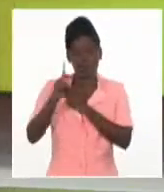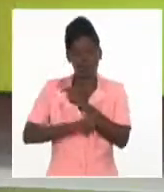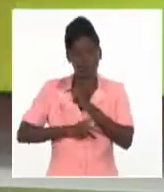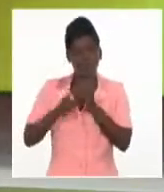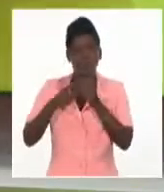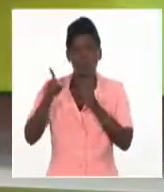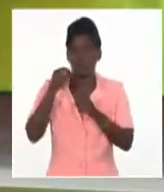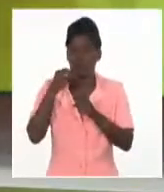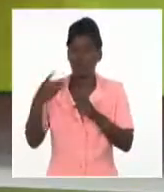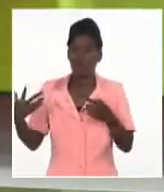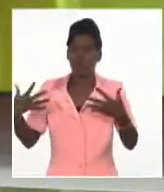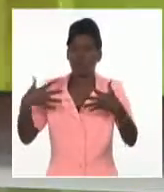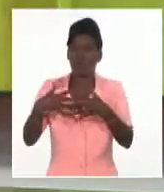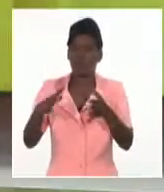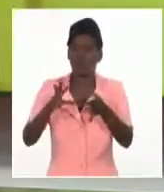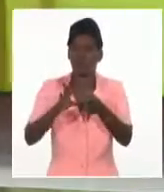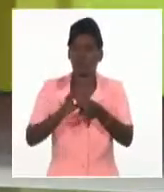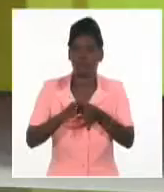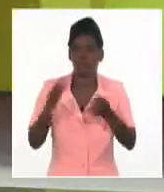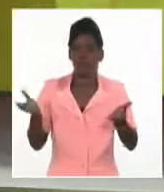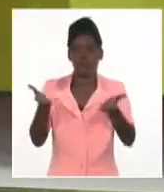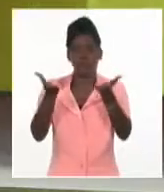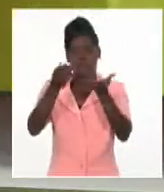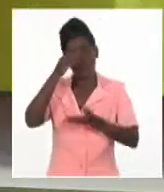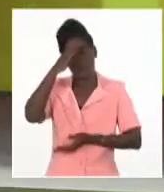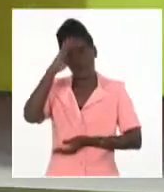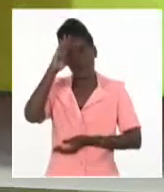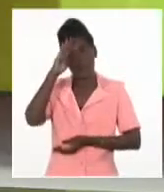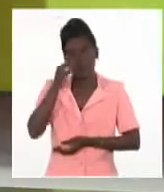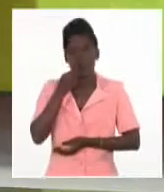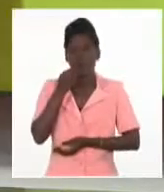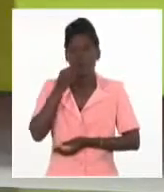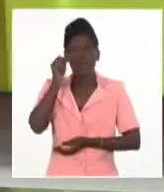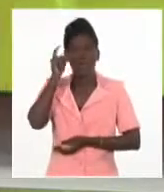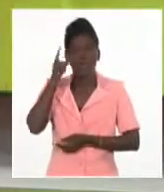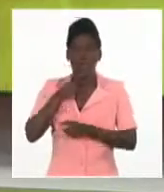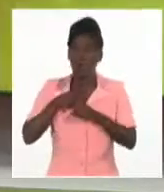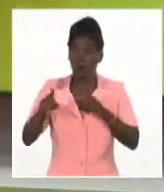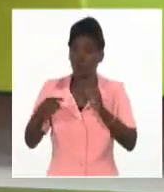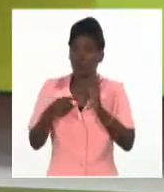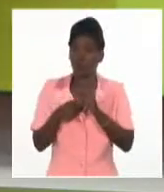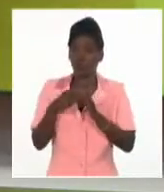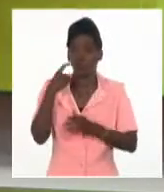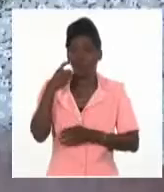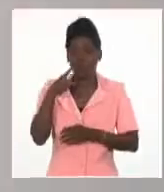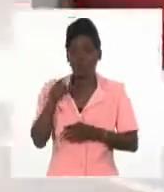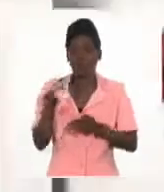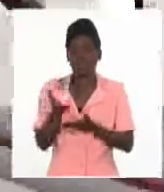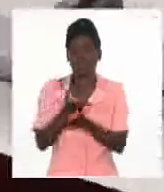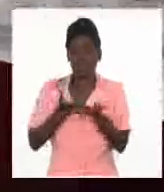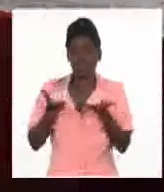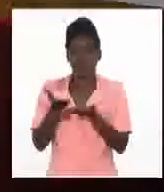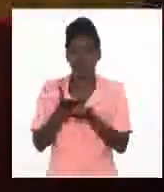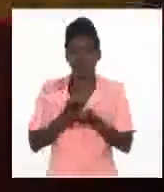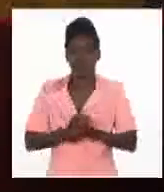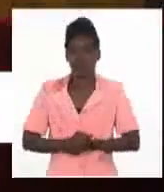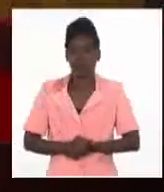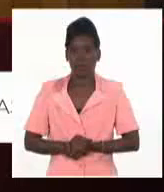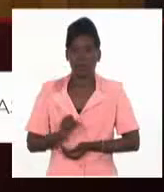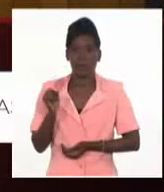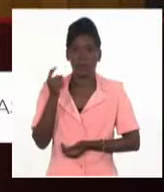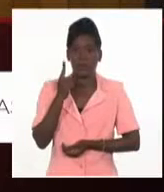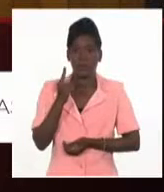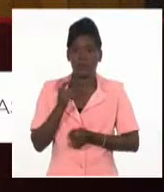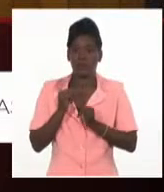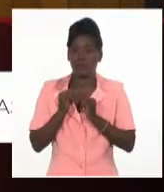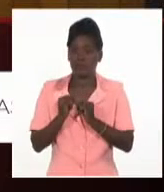de participar y contribuir a la prosperidad de nuestro país fue otro de los mensajes que trascendió en ese encuentro. El primer mensaje que yo creo